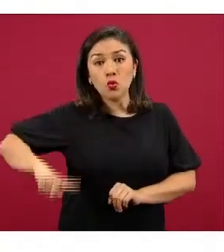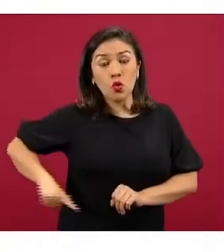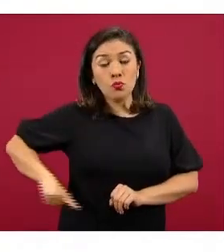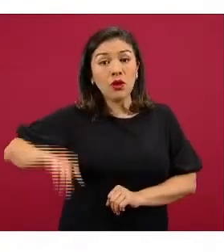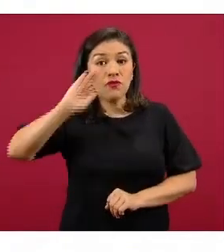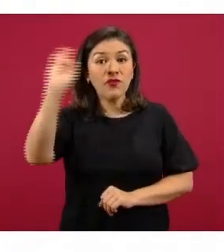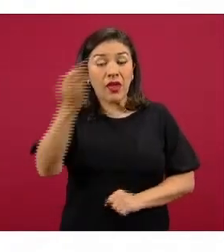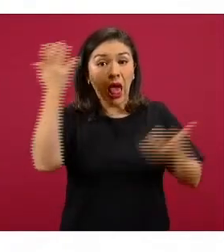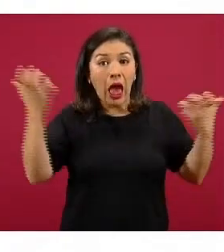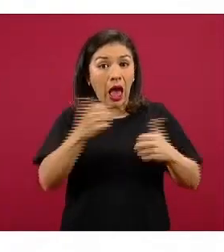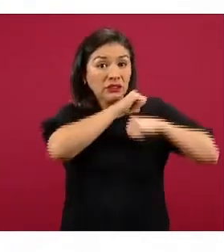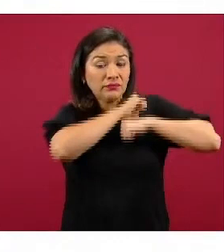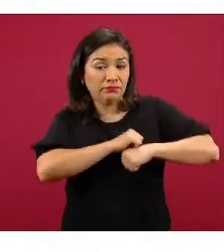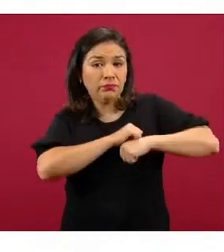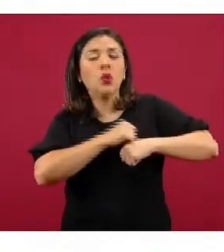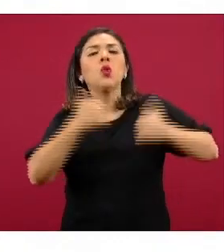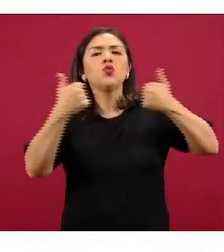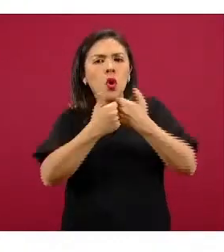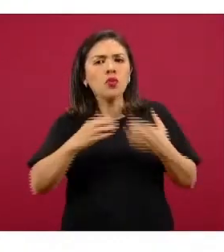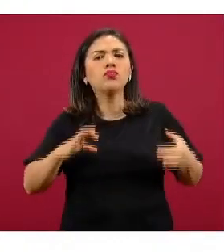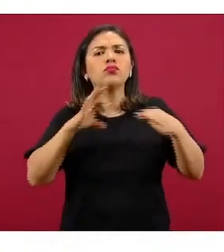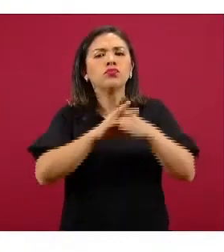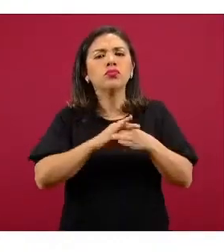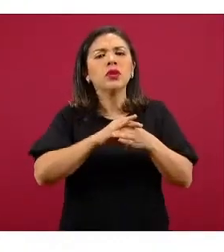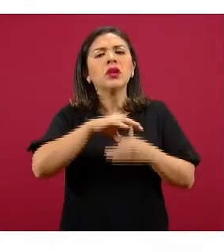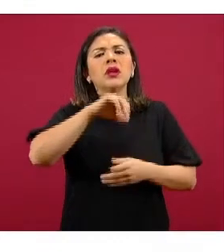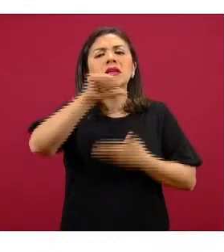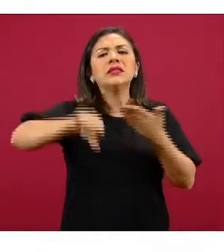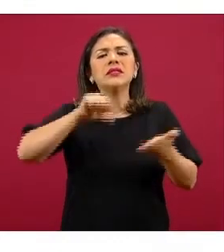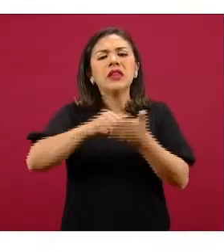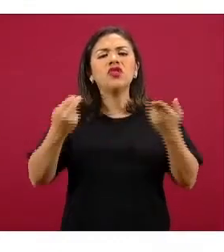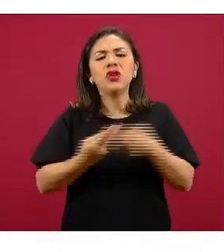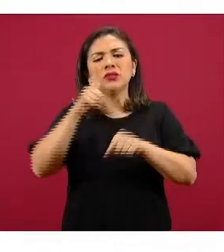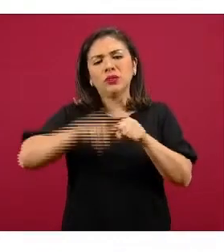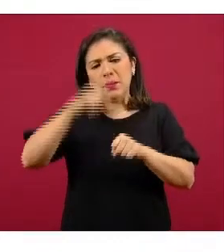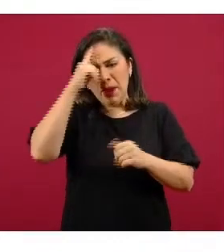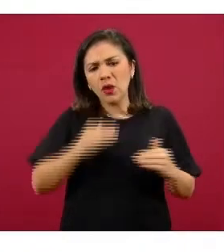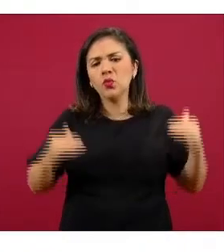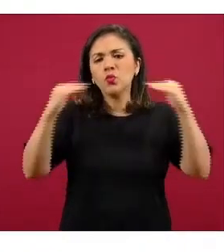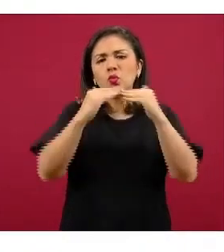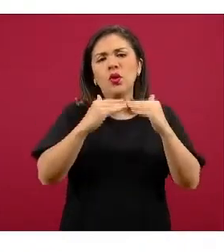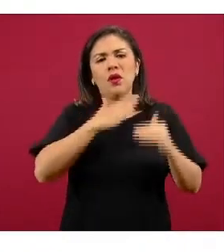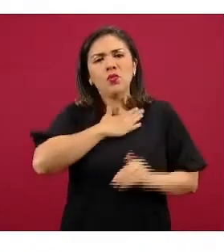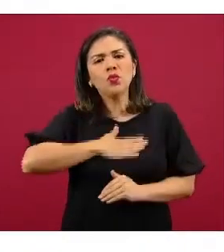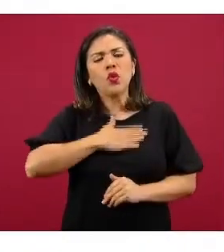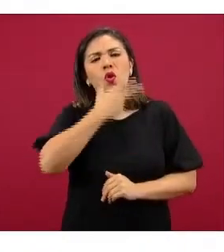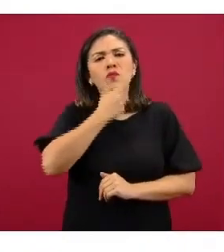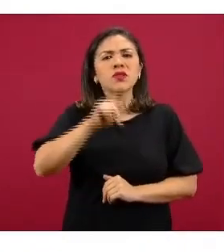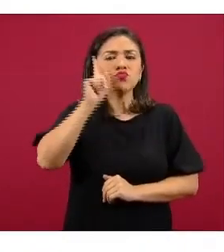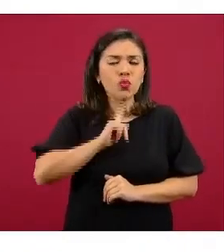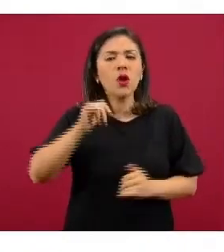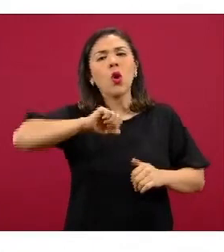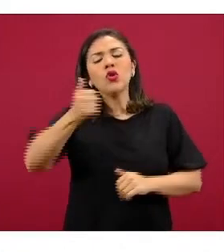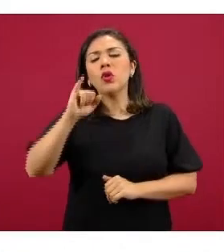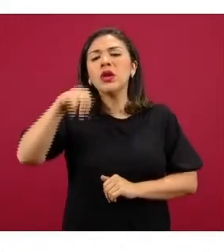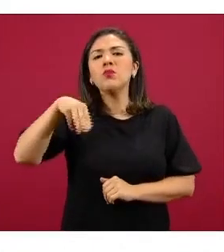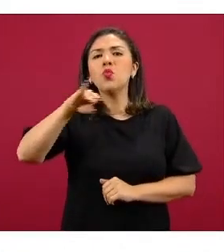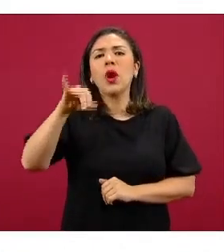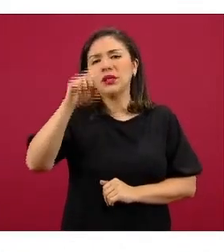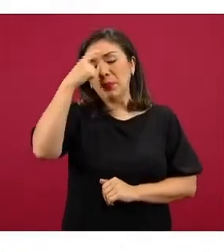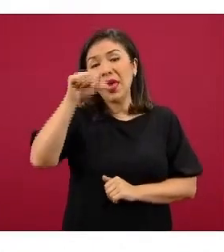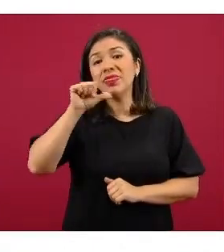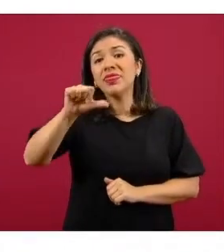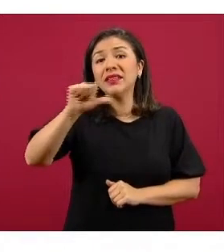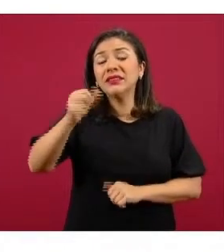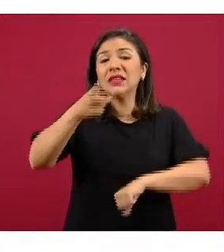gobierno federal que está coordinando el Centro Nacional de Equidad y Género e InMujeres, de 16 días de activismo. Hoy es el